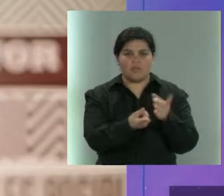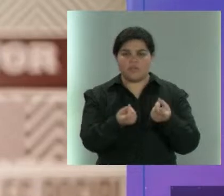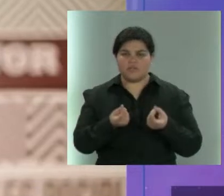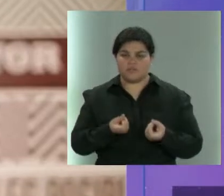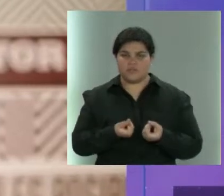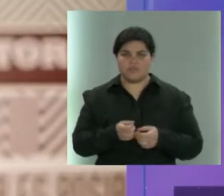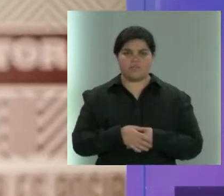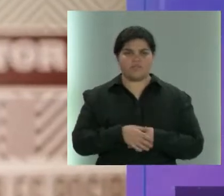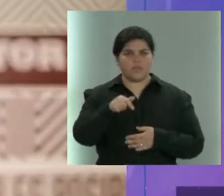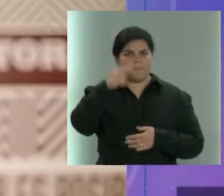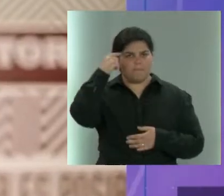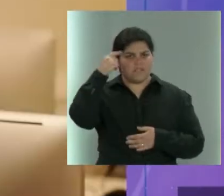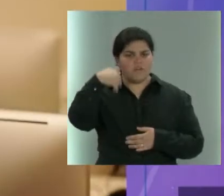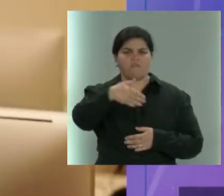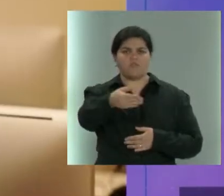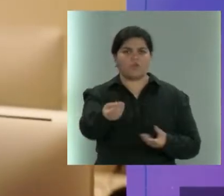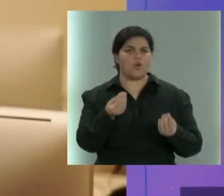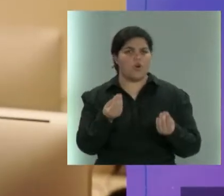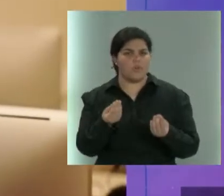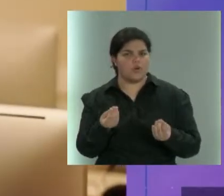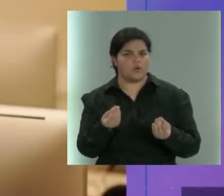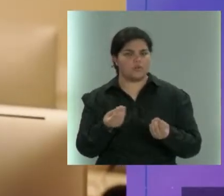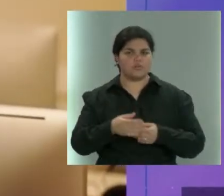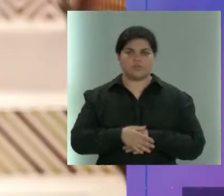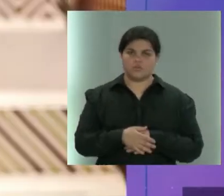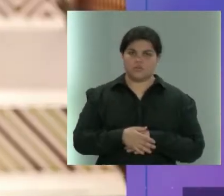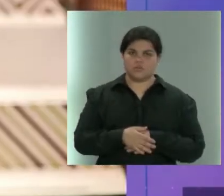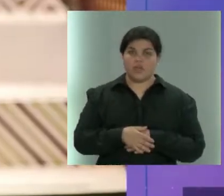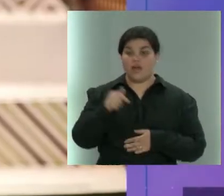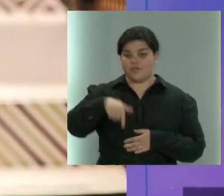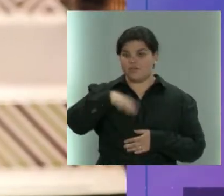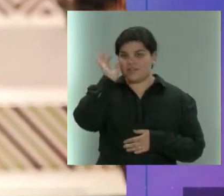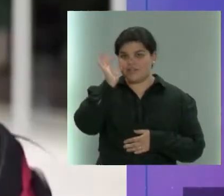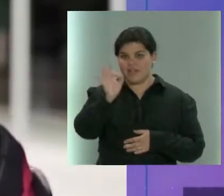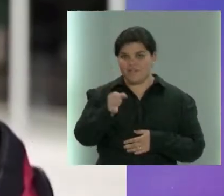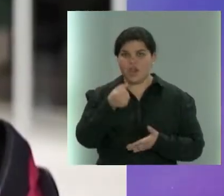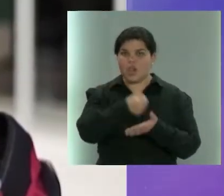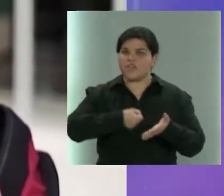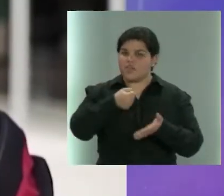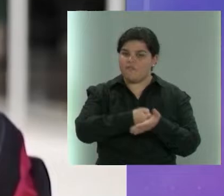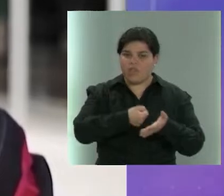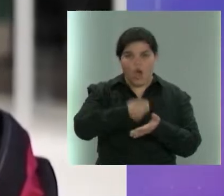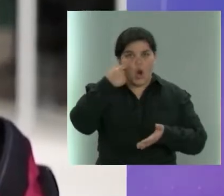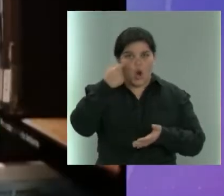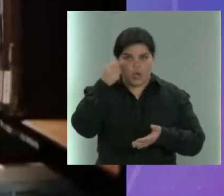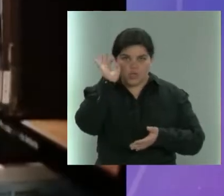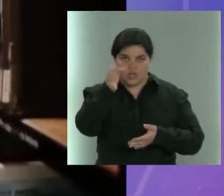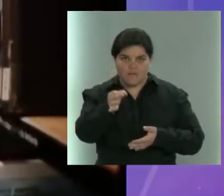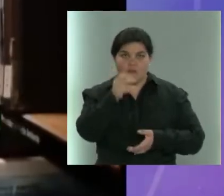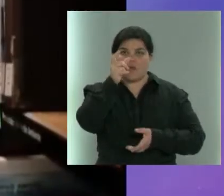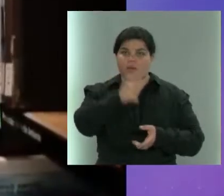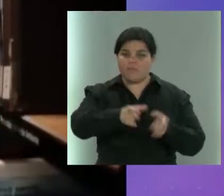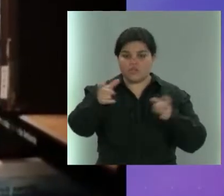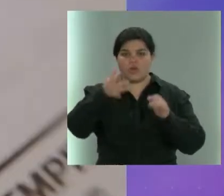¿Te imaginas cómo será la educación en el futuro? Al menos, sabemos cuál es nuestro desafío. Que los jóvenes estén